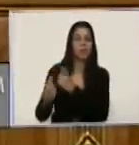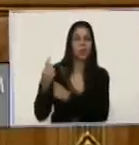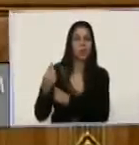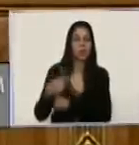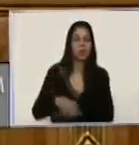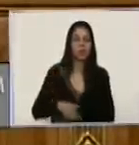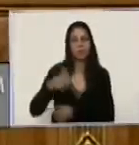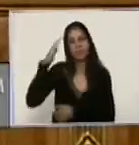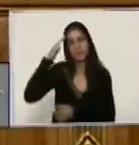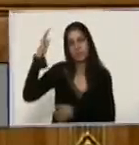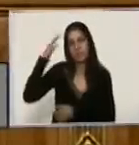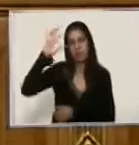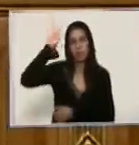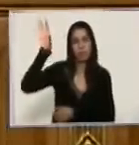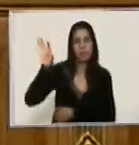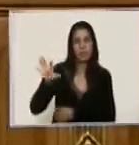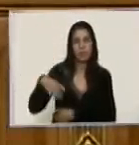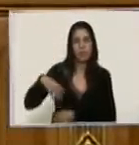poder mundial de ahí,